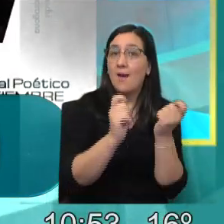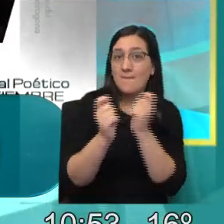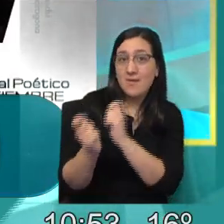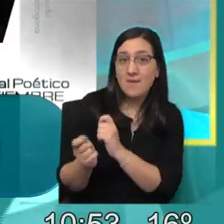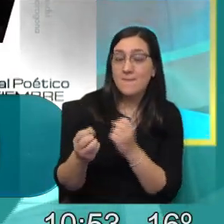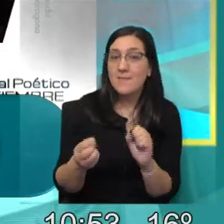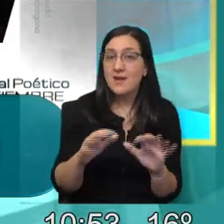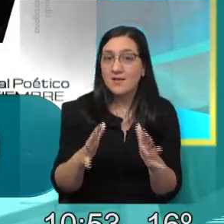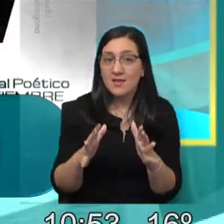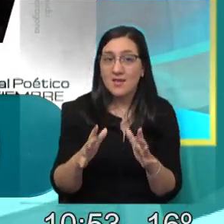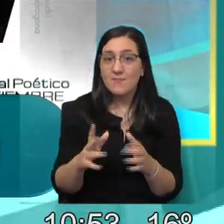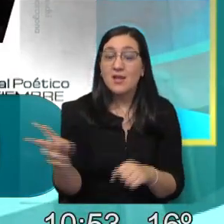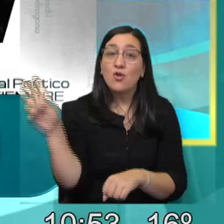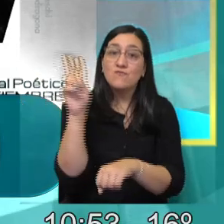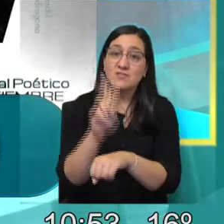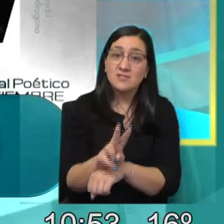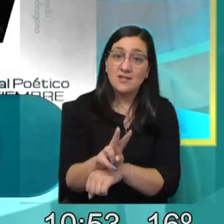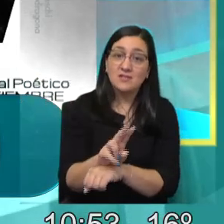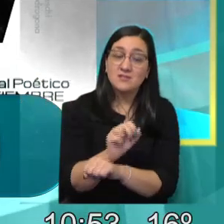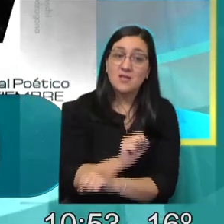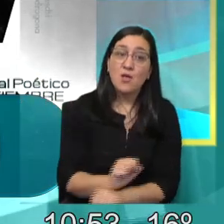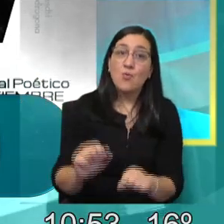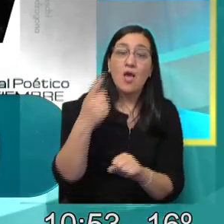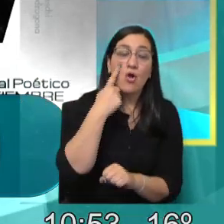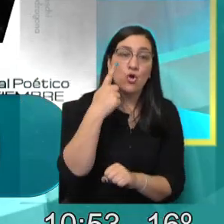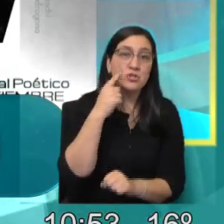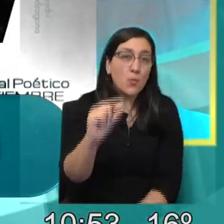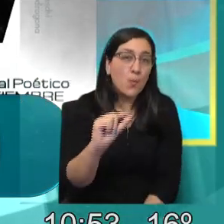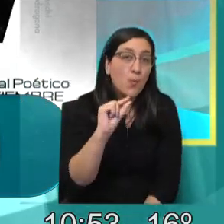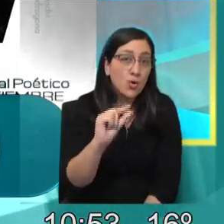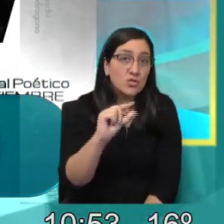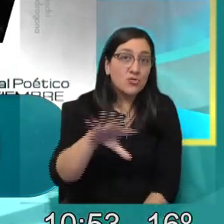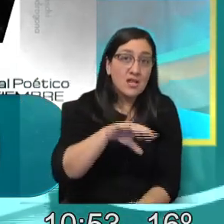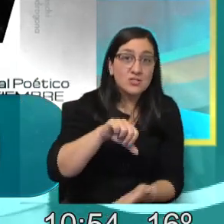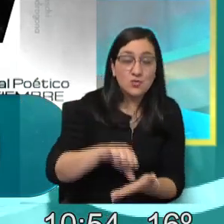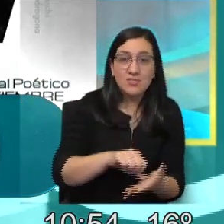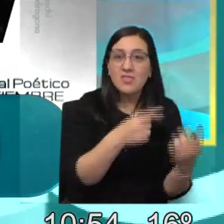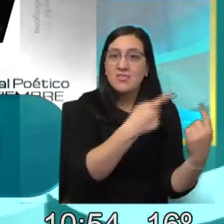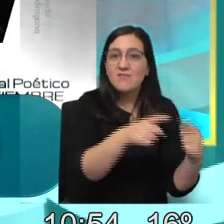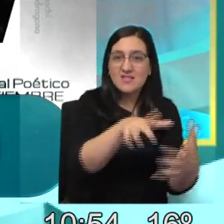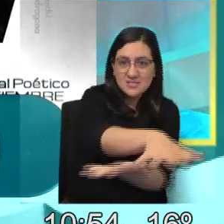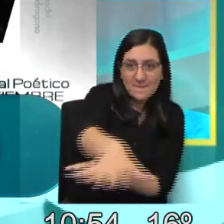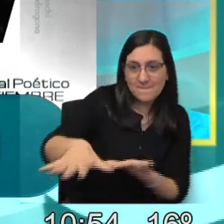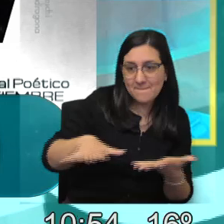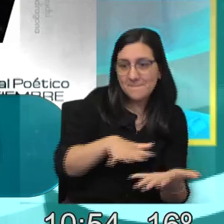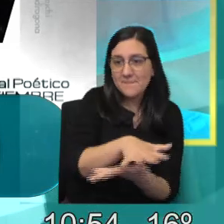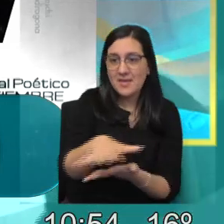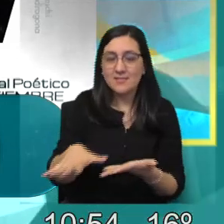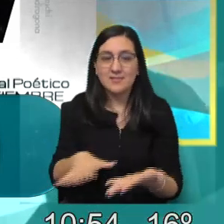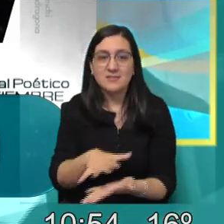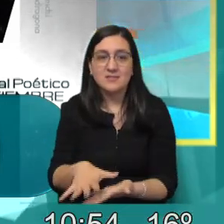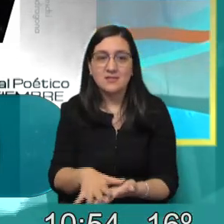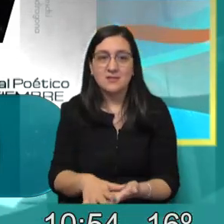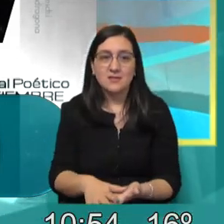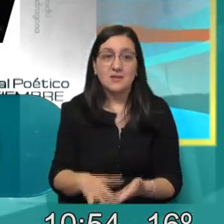para que nuestros visitantes puedan conocer un poquito de la ciudad y distintos ambientes. Bueno, en este caso